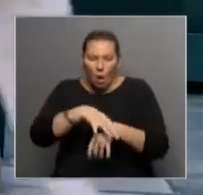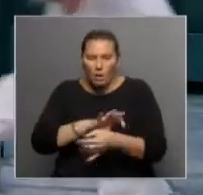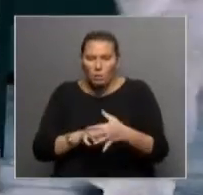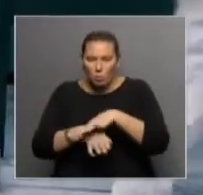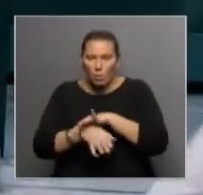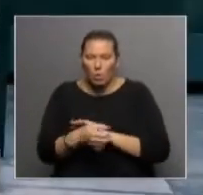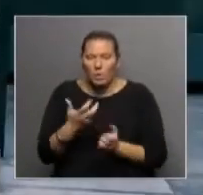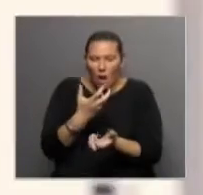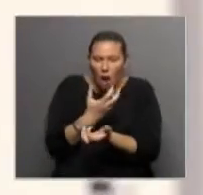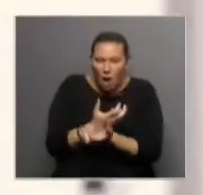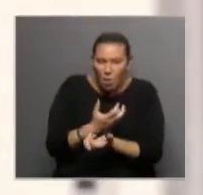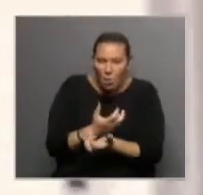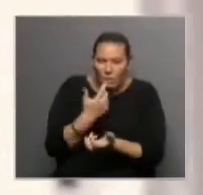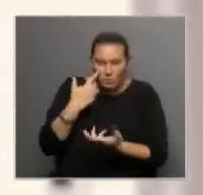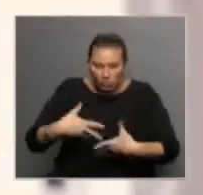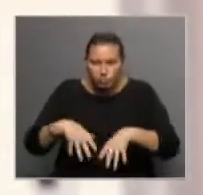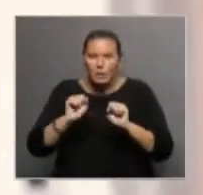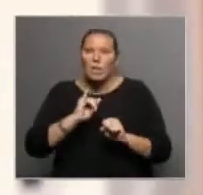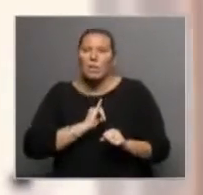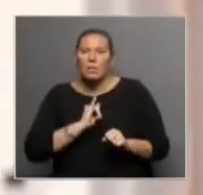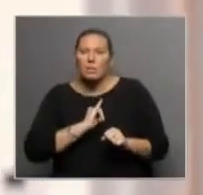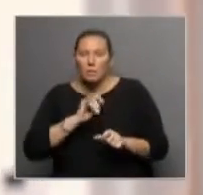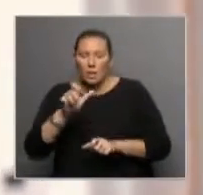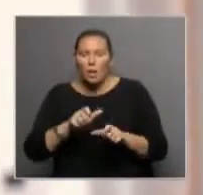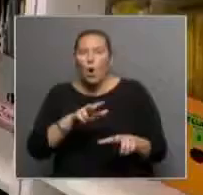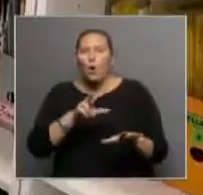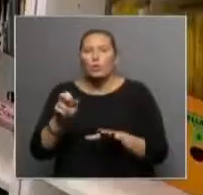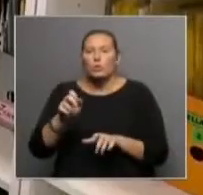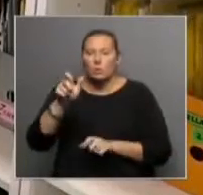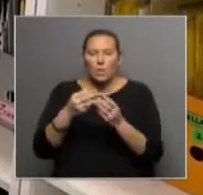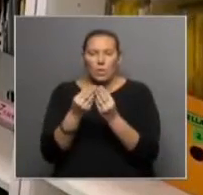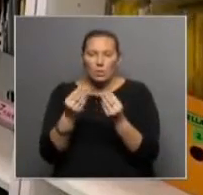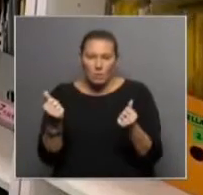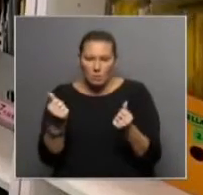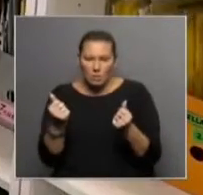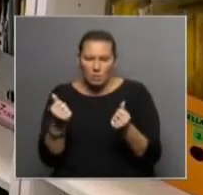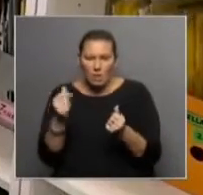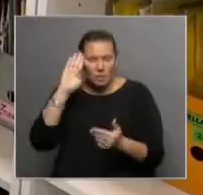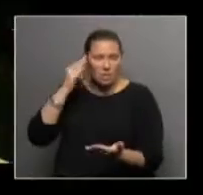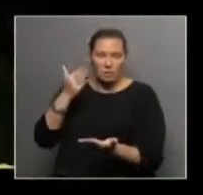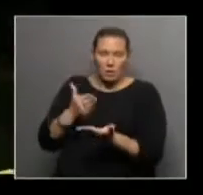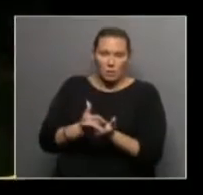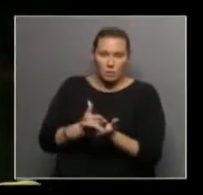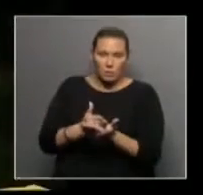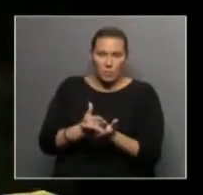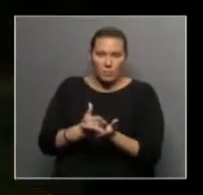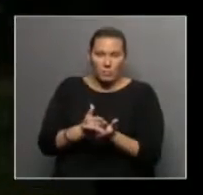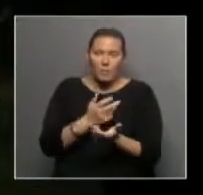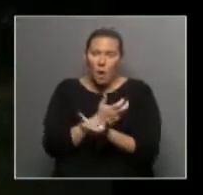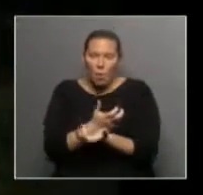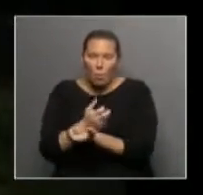antropología forense que logró identificar los restos de 800 desaparecidos durante la dictadura, los restos